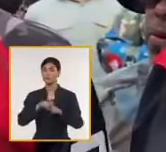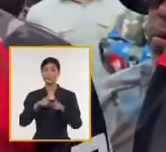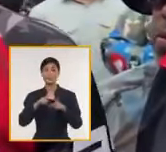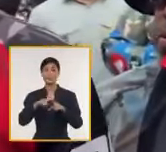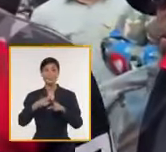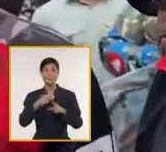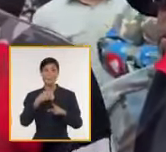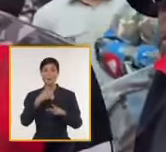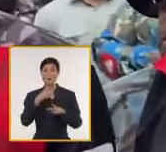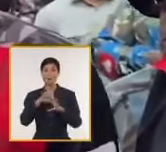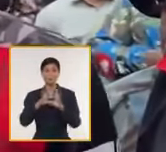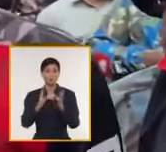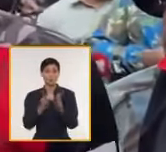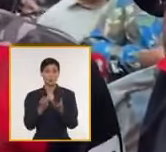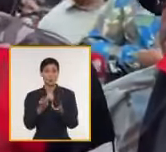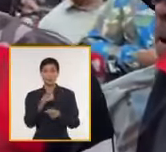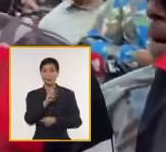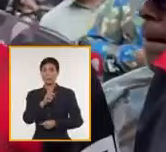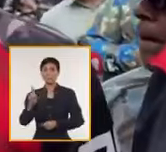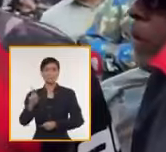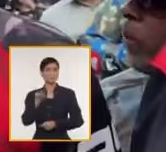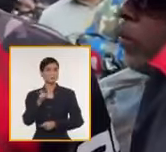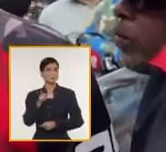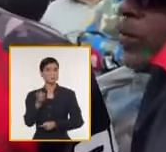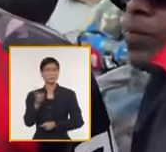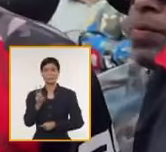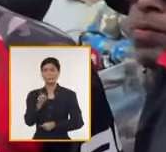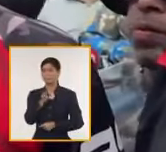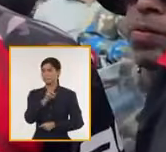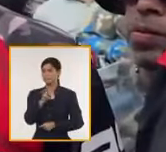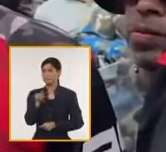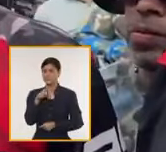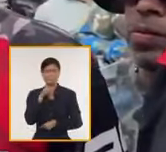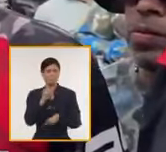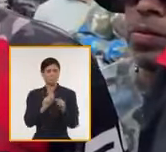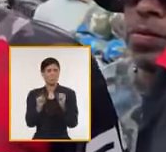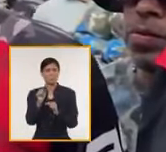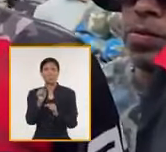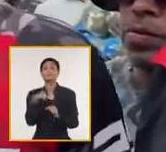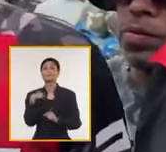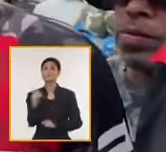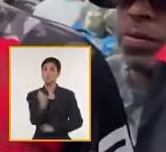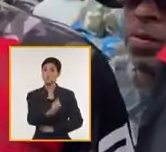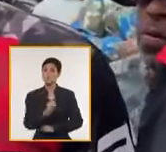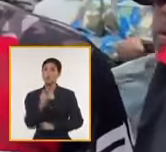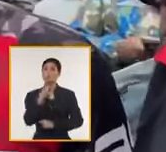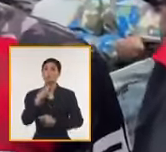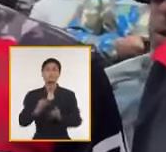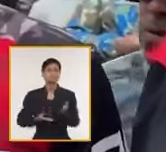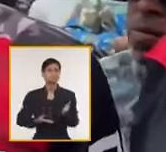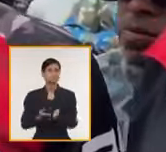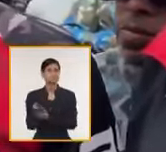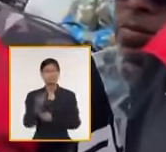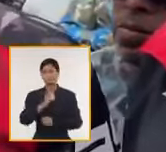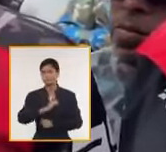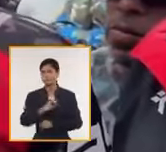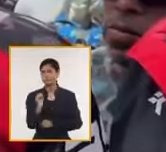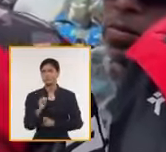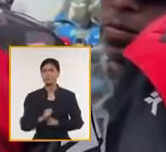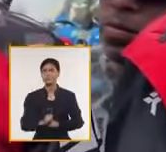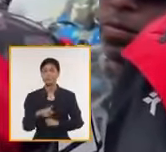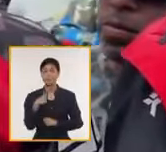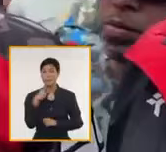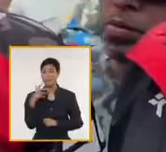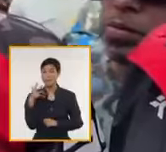que vamos a obtener, porque la revolución bolivariana va adelante, vamos a seguir avanzando más allá de nuestra frontera, porque el